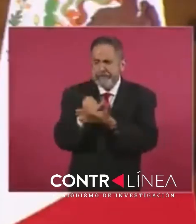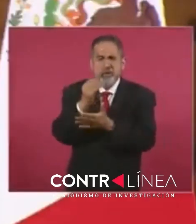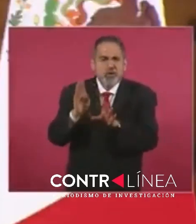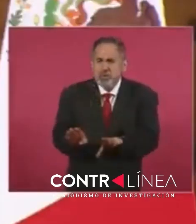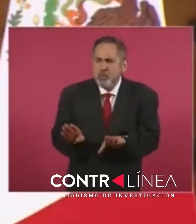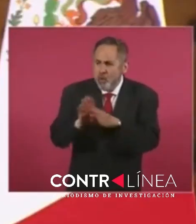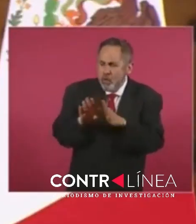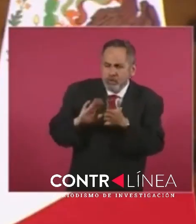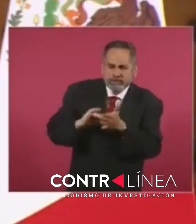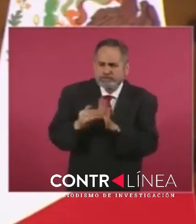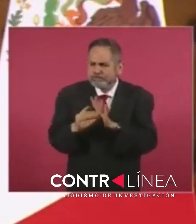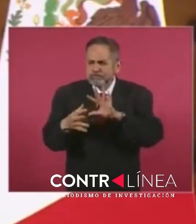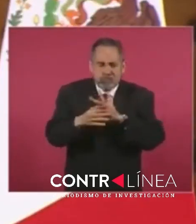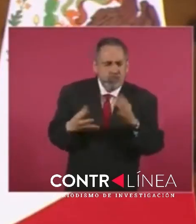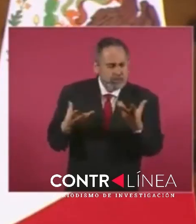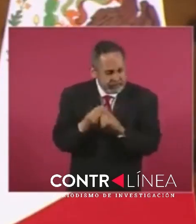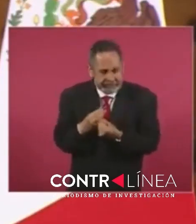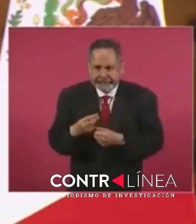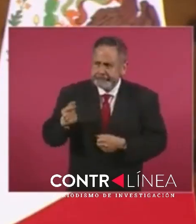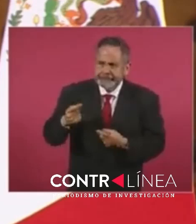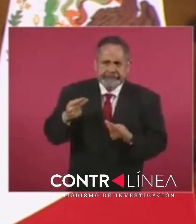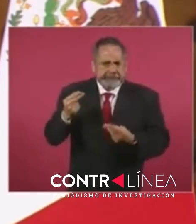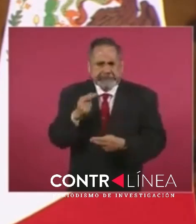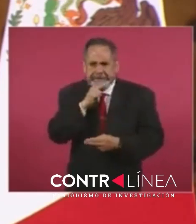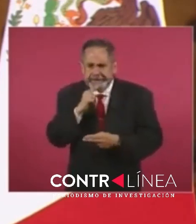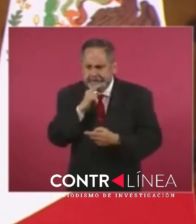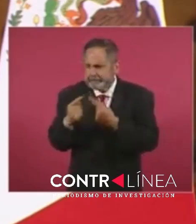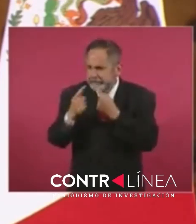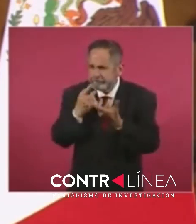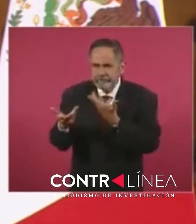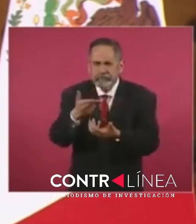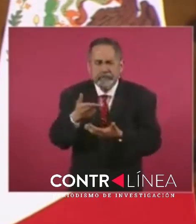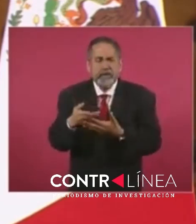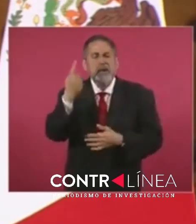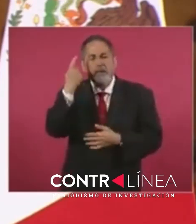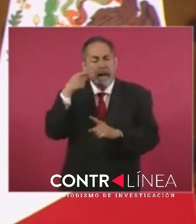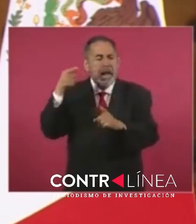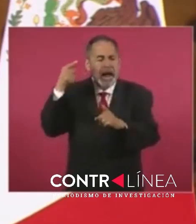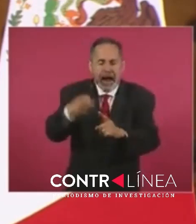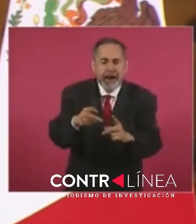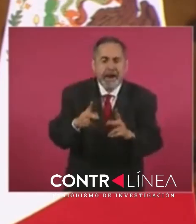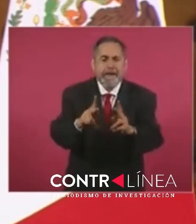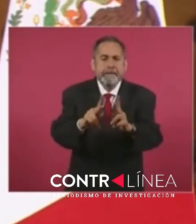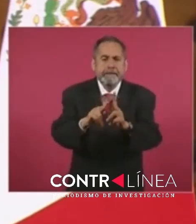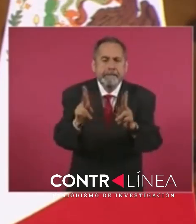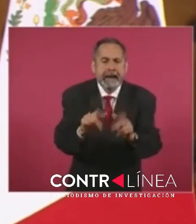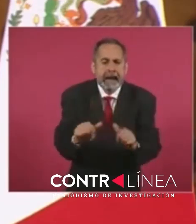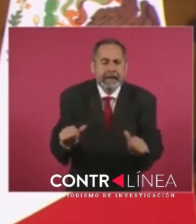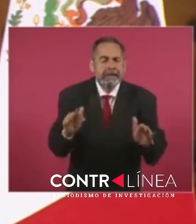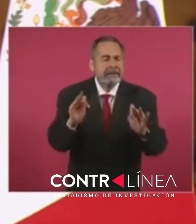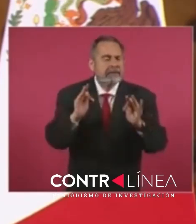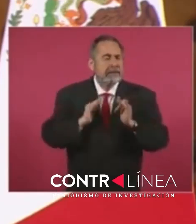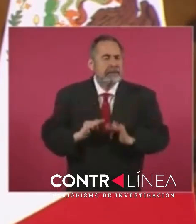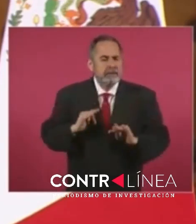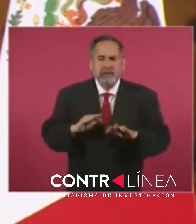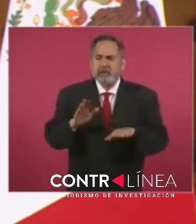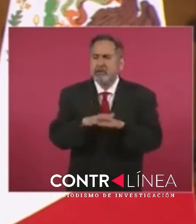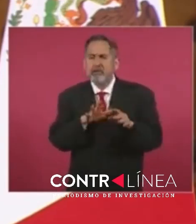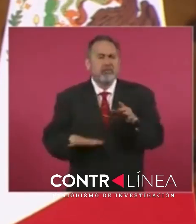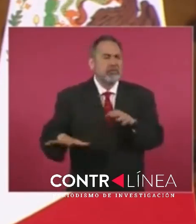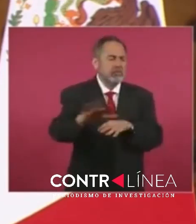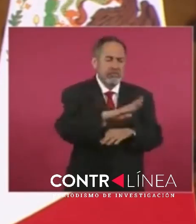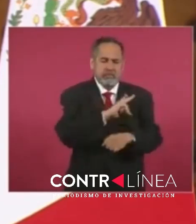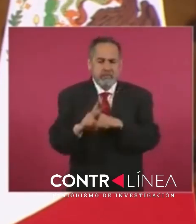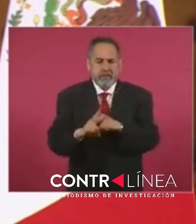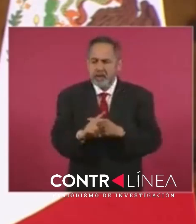con perseverancia, con urgencia, todos los asuntos orientados a conseguir la paz, la tranquilidad y la gobernabilidad en el